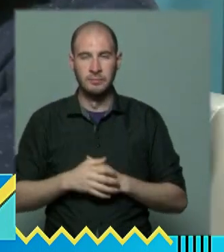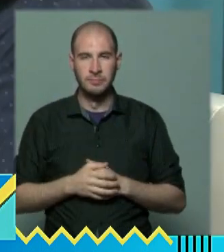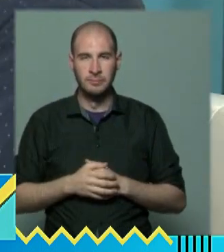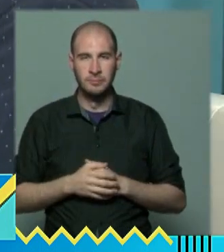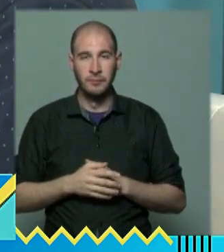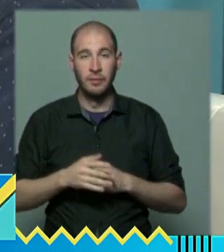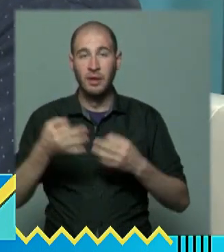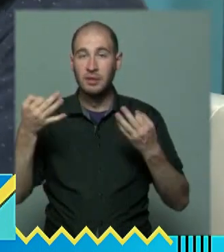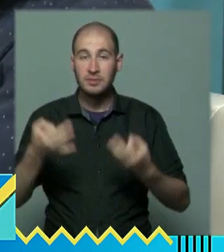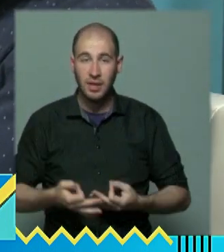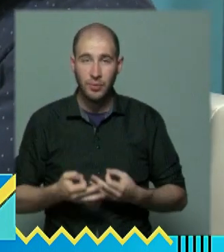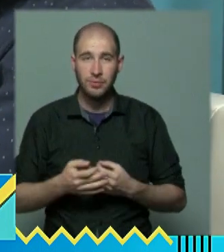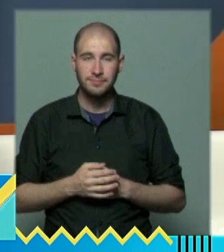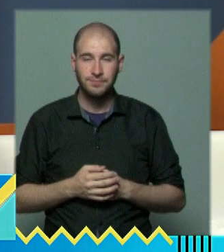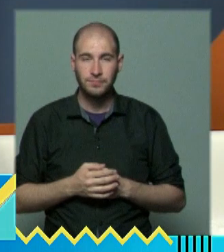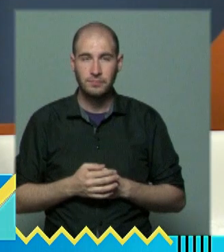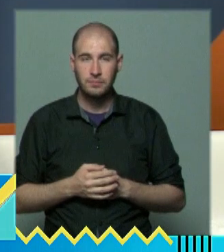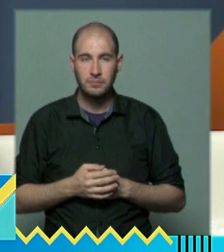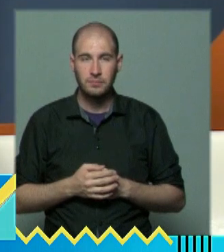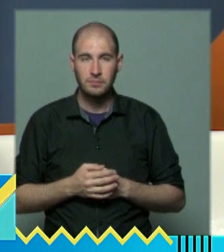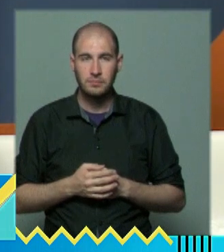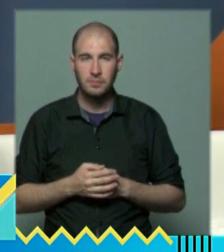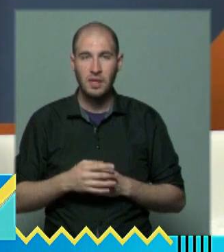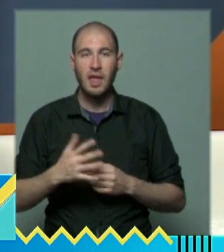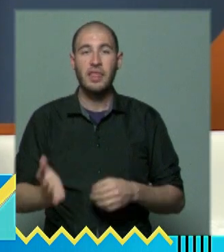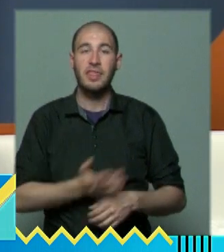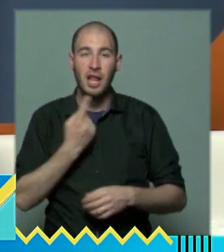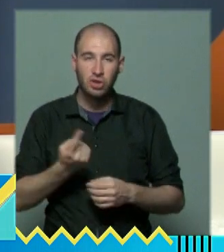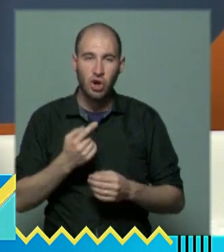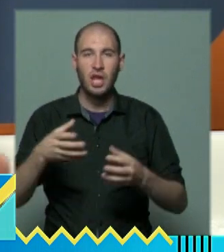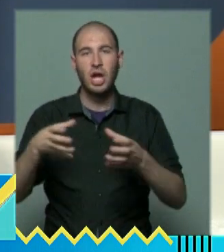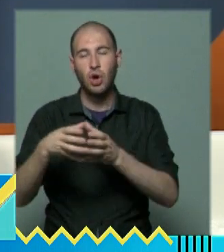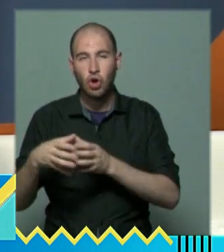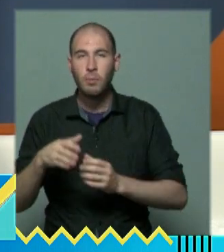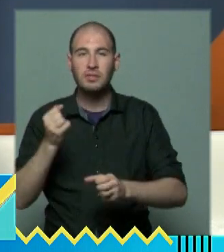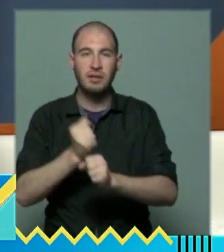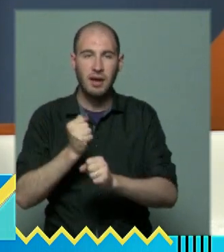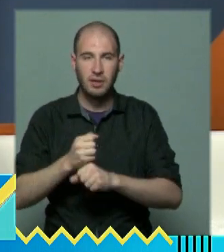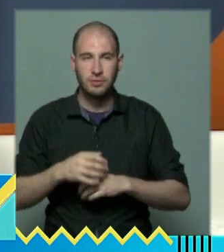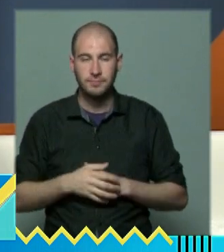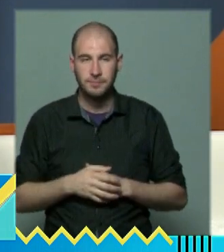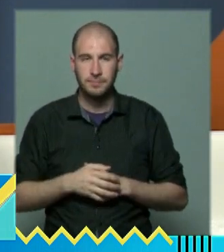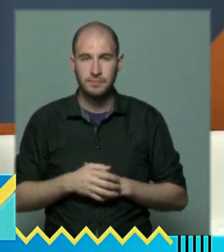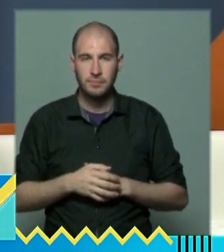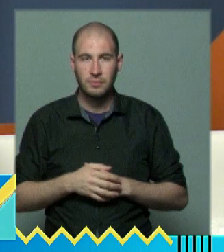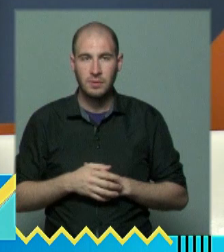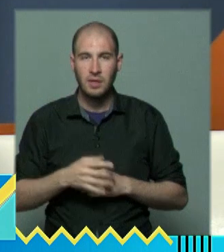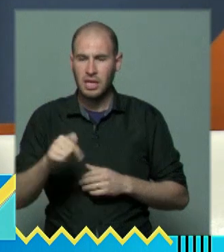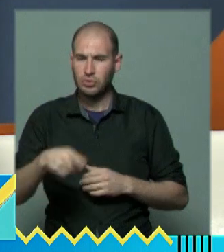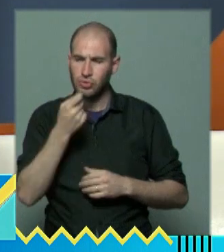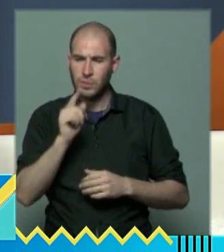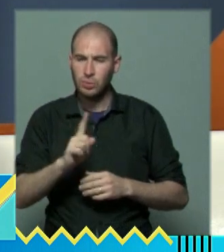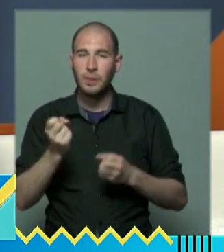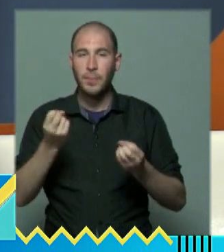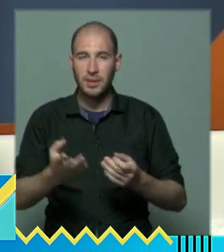Y seguro que estamos los dirigentes y las organizaciones y los trabajadores no conforme con eso,